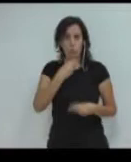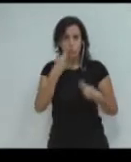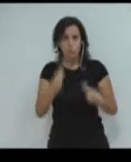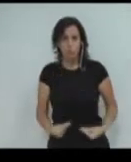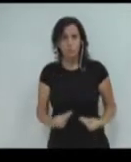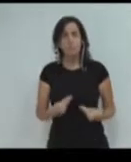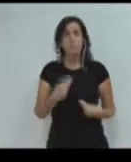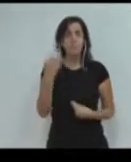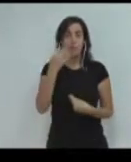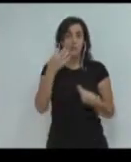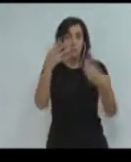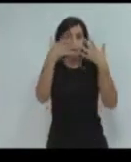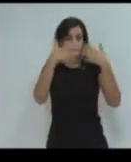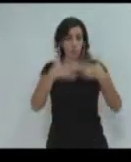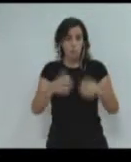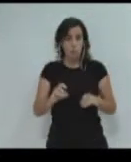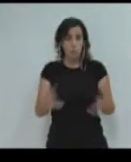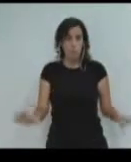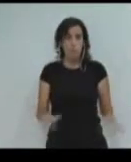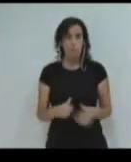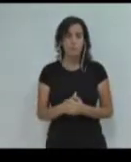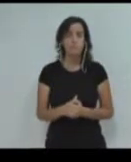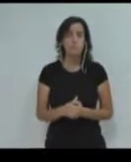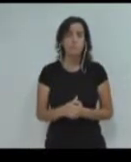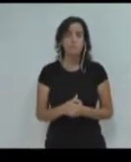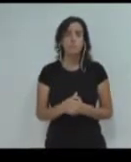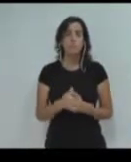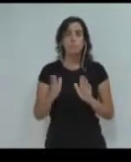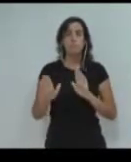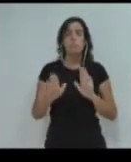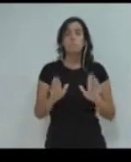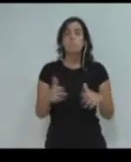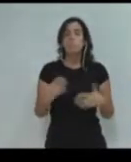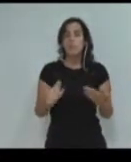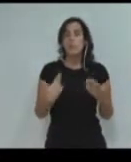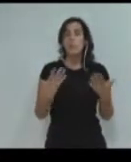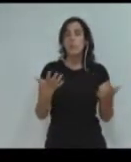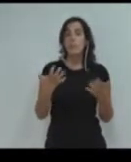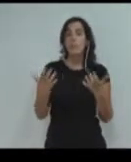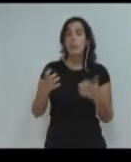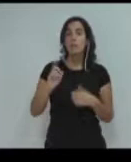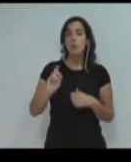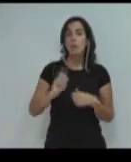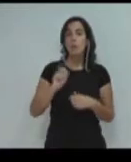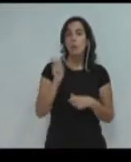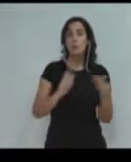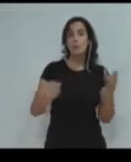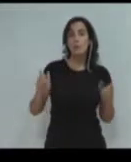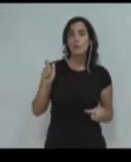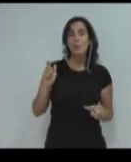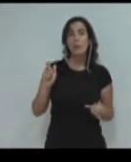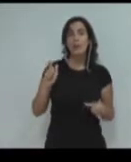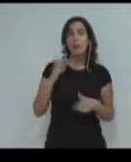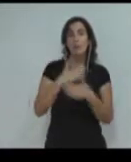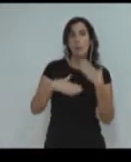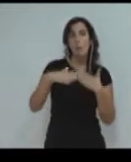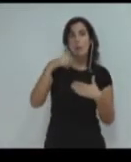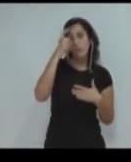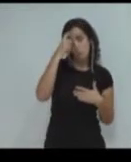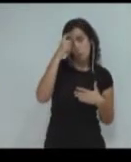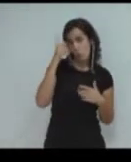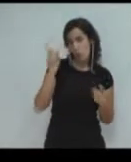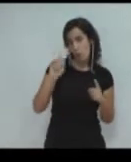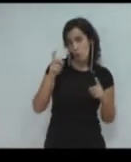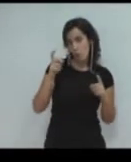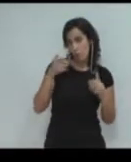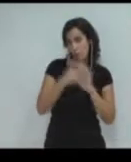se tiene que poner claro. Por tanto, los beneficiarios no son solo las personas. Efectivamente, por extensión, algo sino que... todos